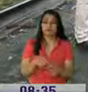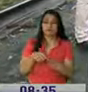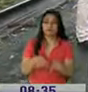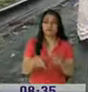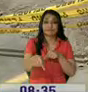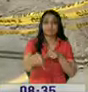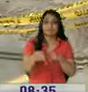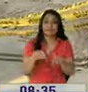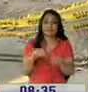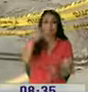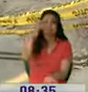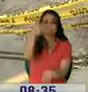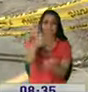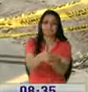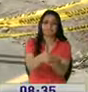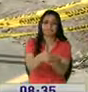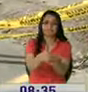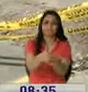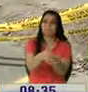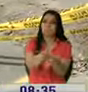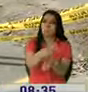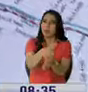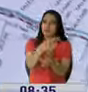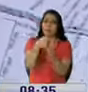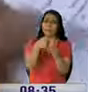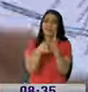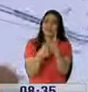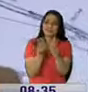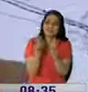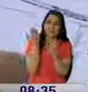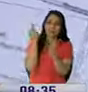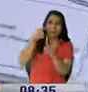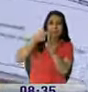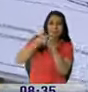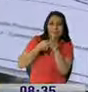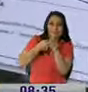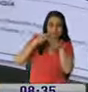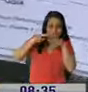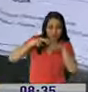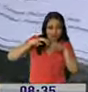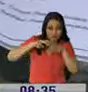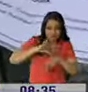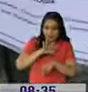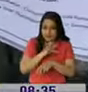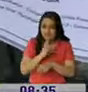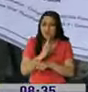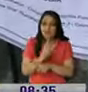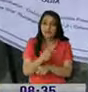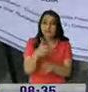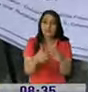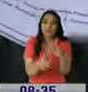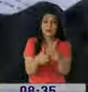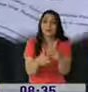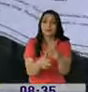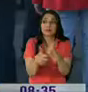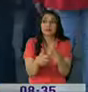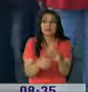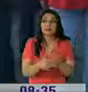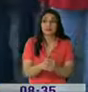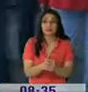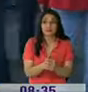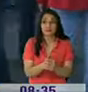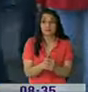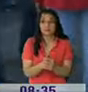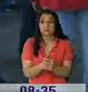esta estructura se restringió hace aproximadamente un mes, debido a que los estudios técnicos indicaron que había una afectación, pero